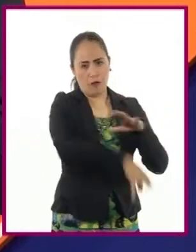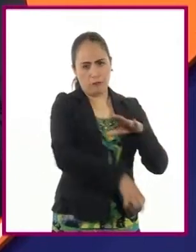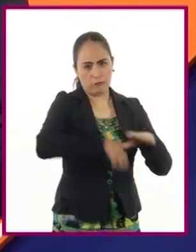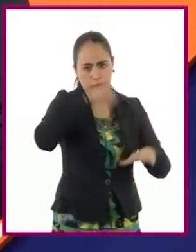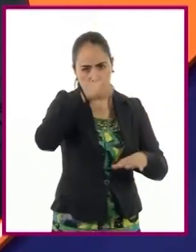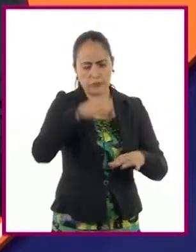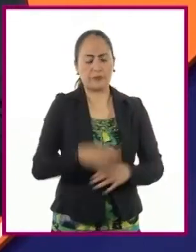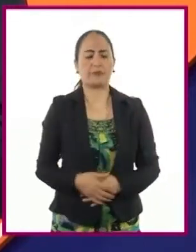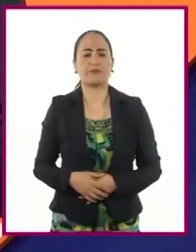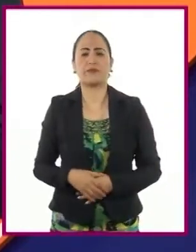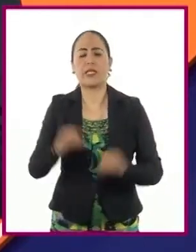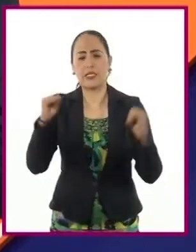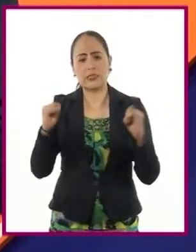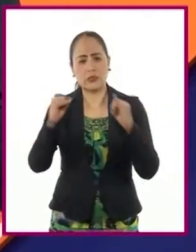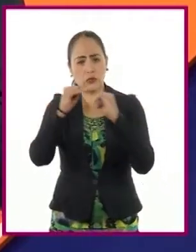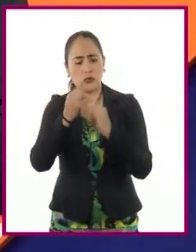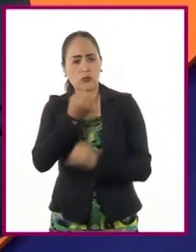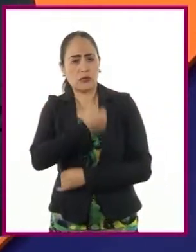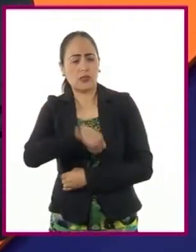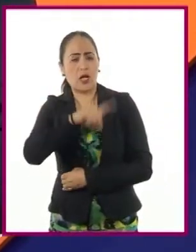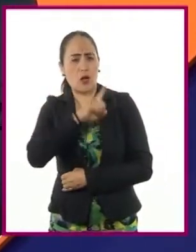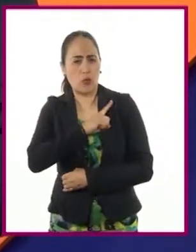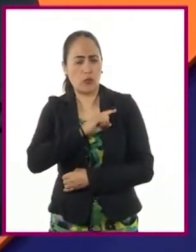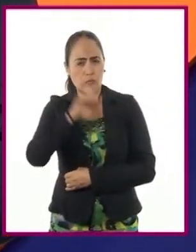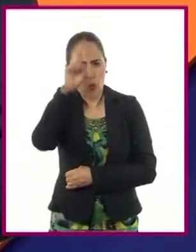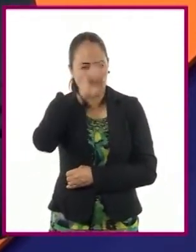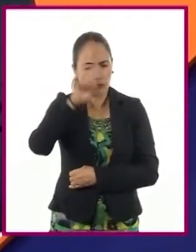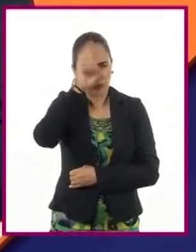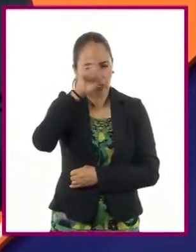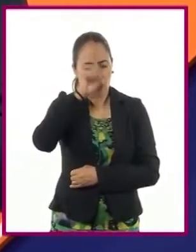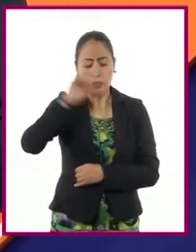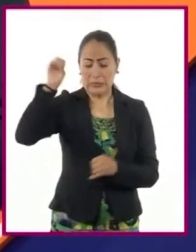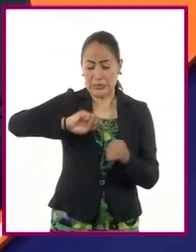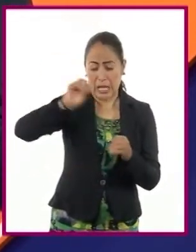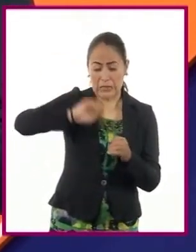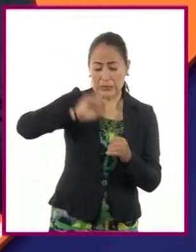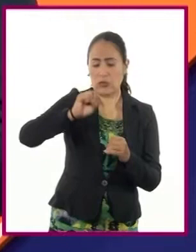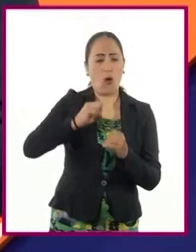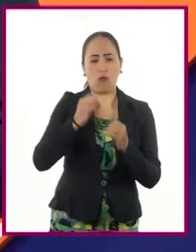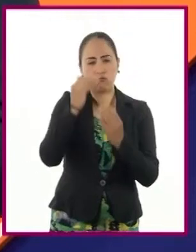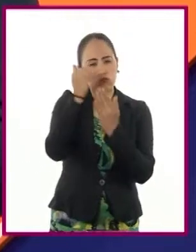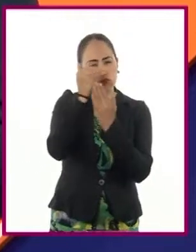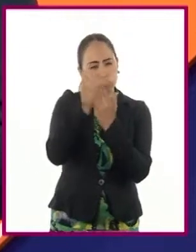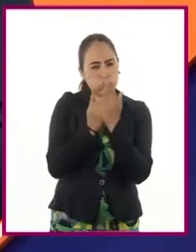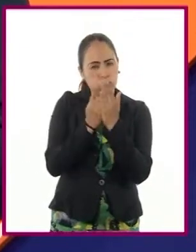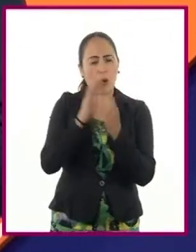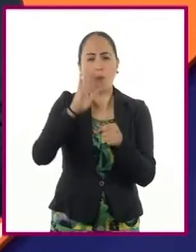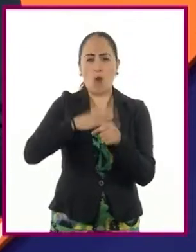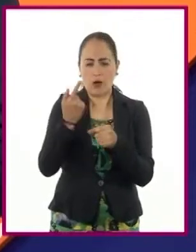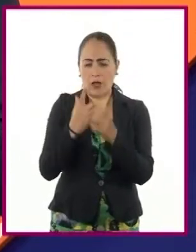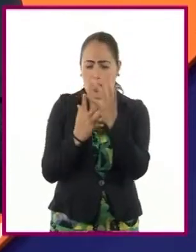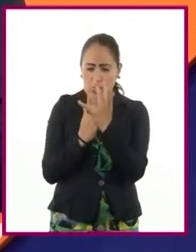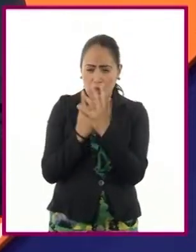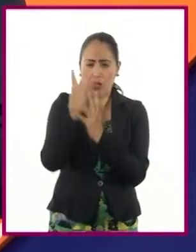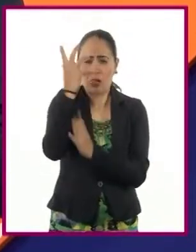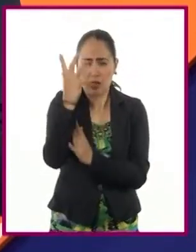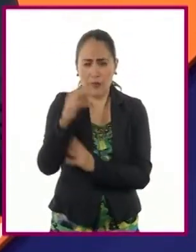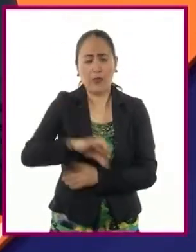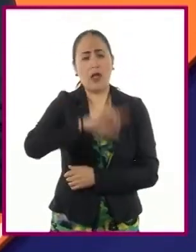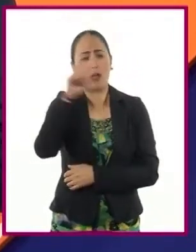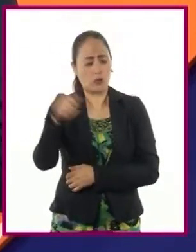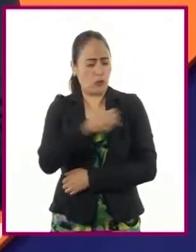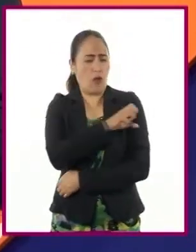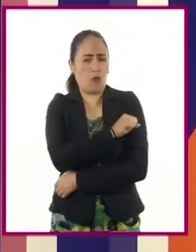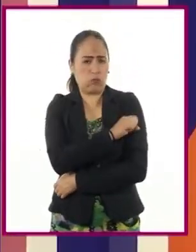salud han sugerido a la población mundial disminuir el consumo de sal, ya que su uso desmedido puede ocasionar enfermedades como la